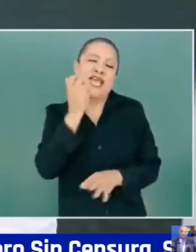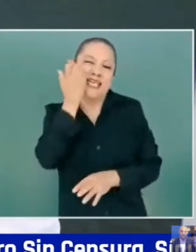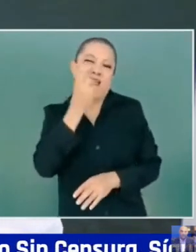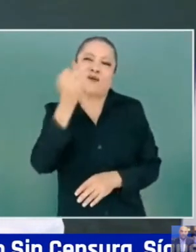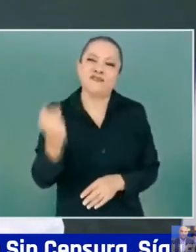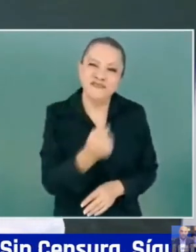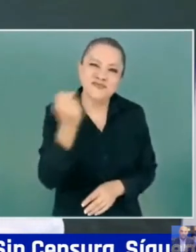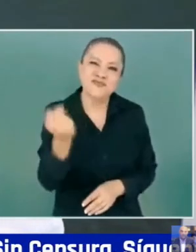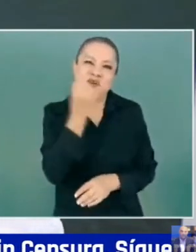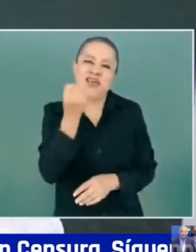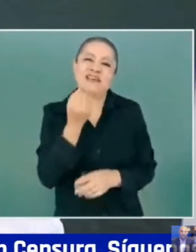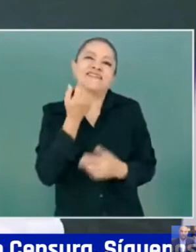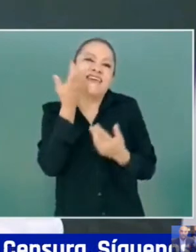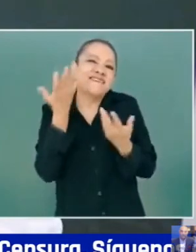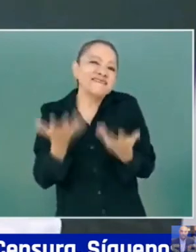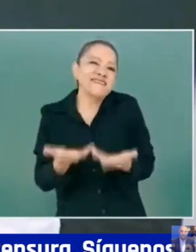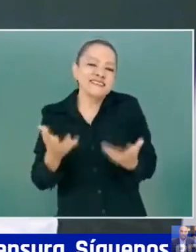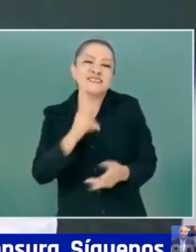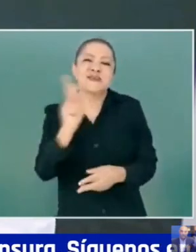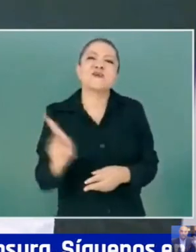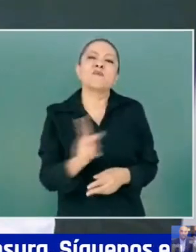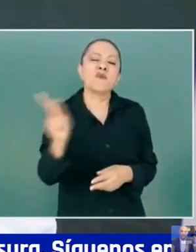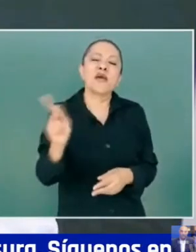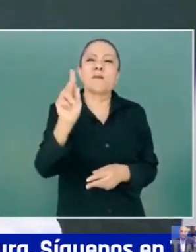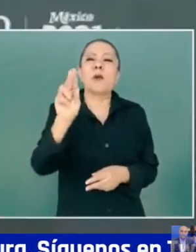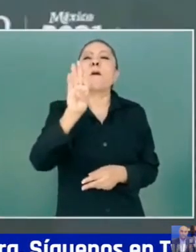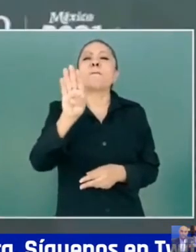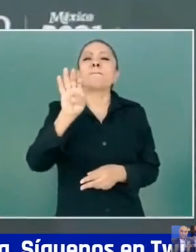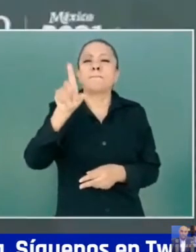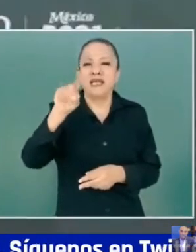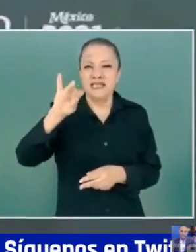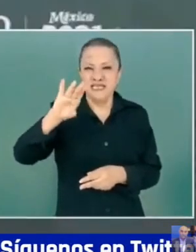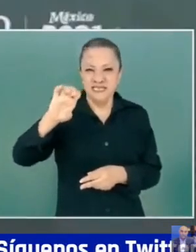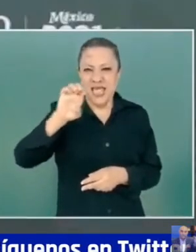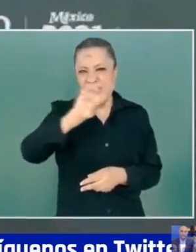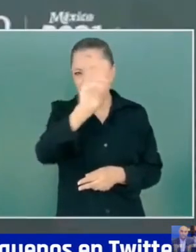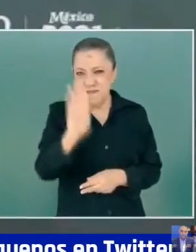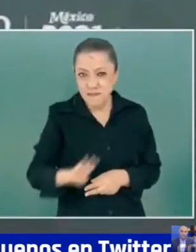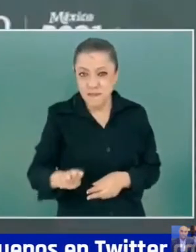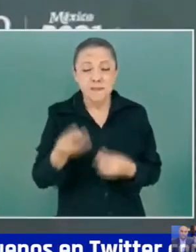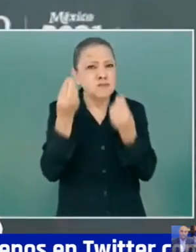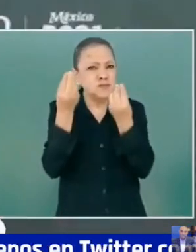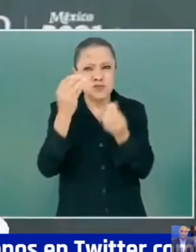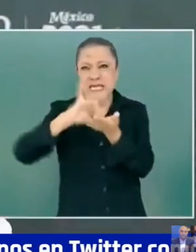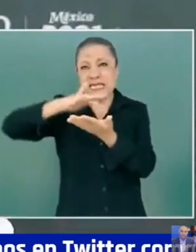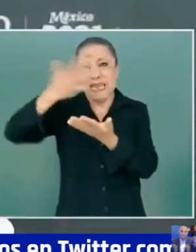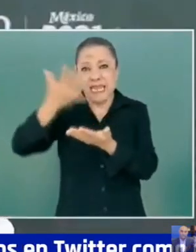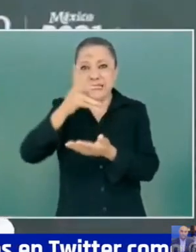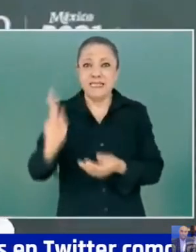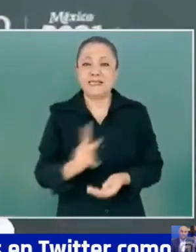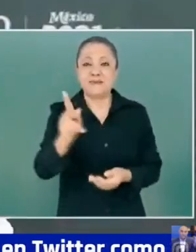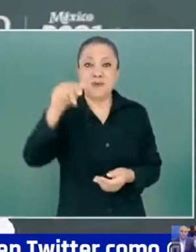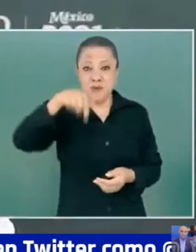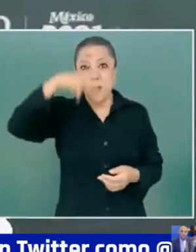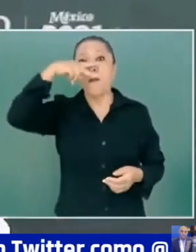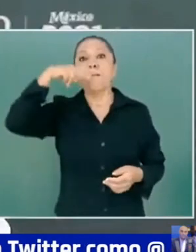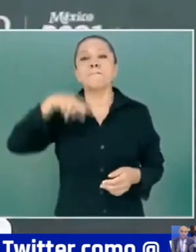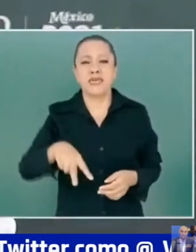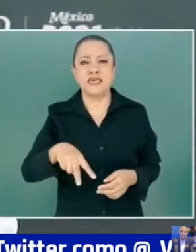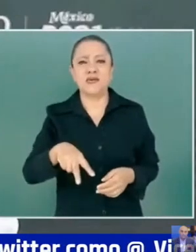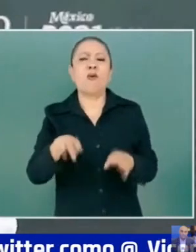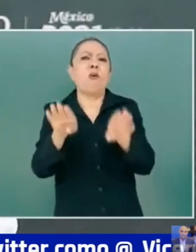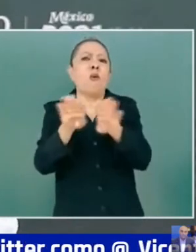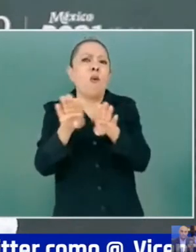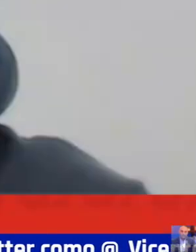que entienden, pero en realidad tergiversan. Si tú en este momento le prendes a la televisión